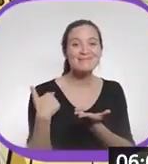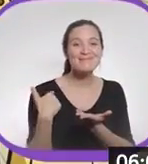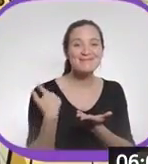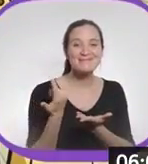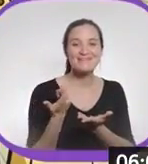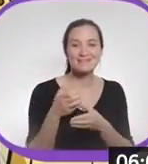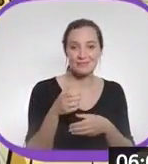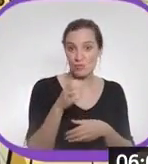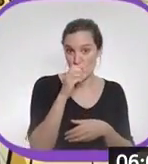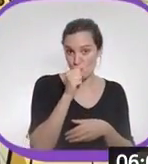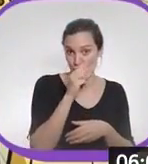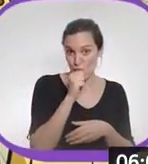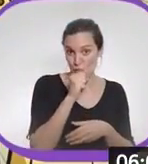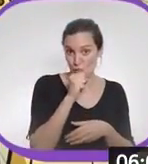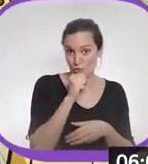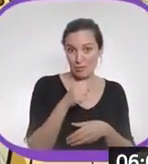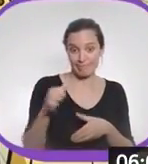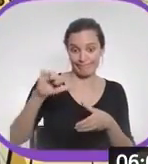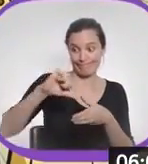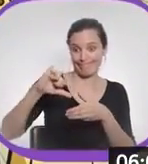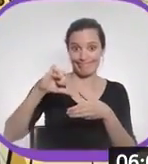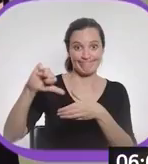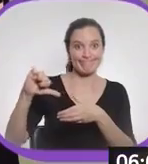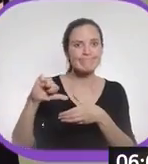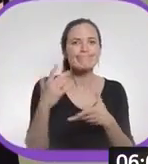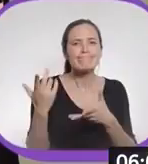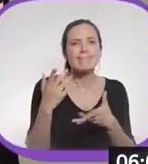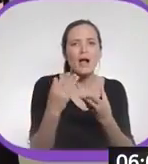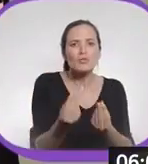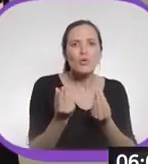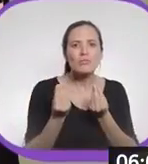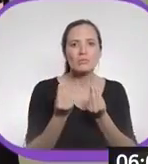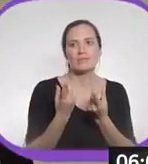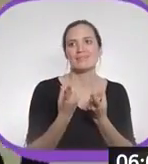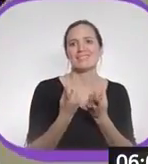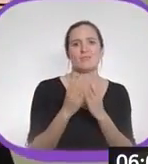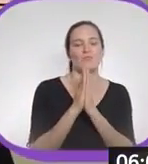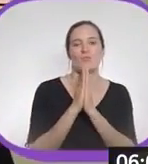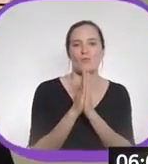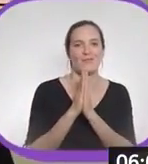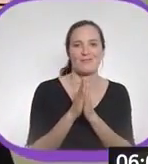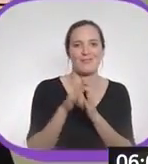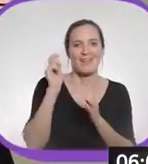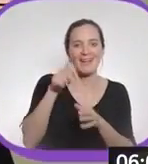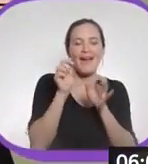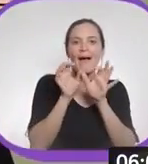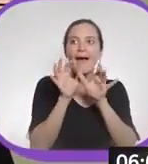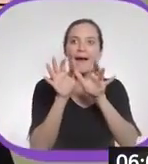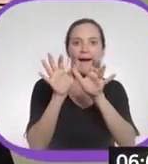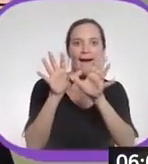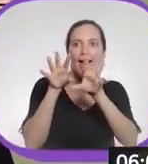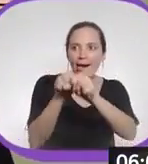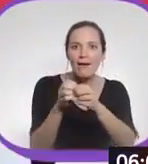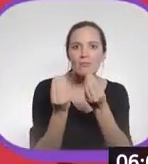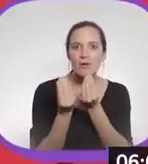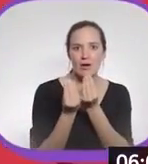¡Adelante! Estaba sirviendo limonada, pero no a los muñecos. Eso sería una locura. Bien, ¿qué puedo hacer por ustedes? Necesitamos que nos diga cómo atrapar a las hadas